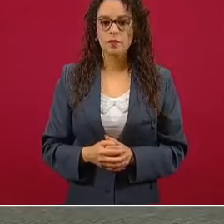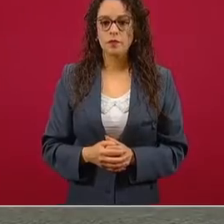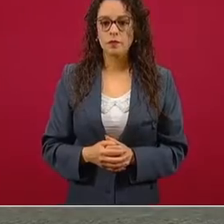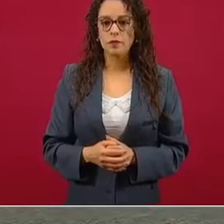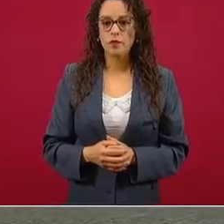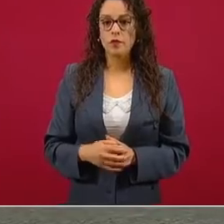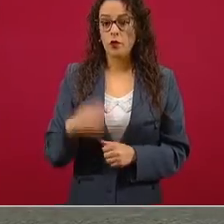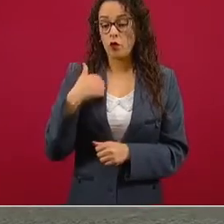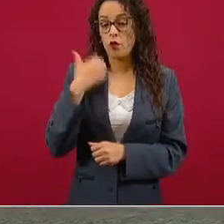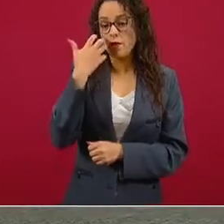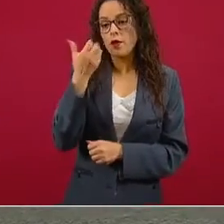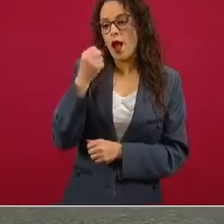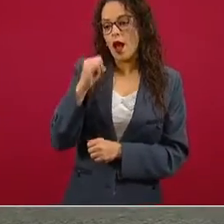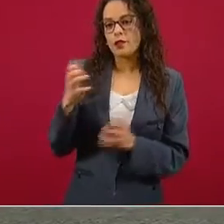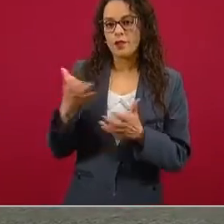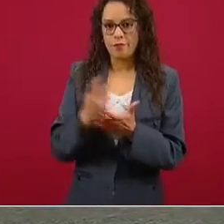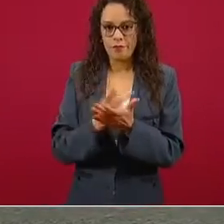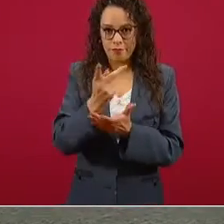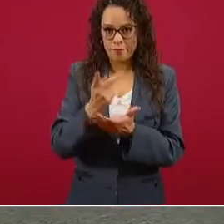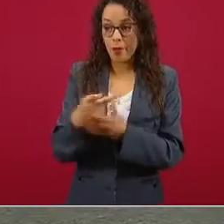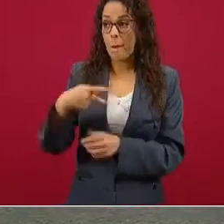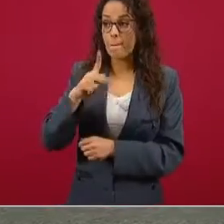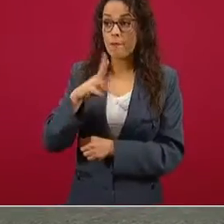programa que vamos a